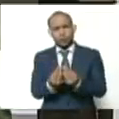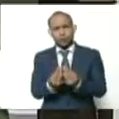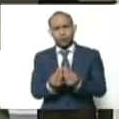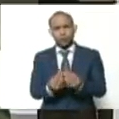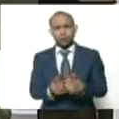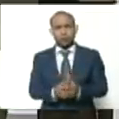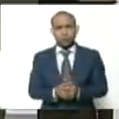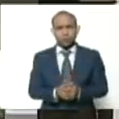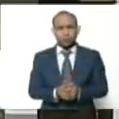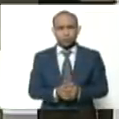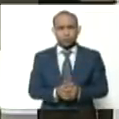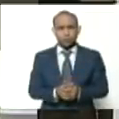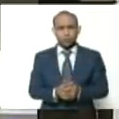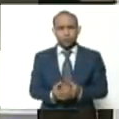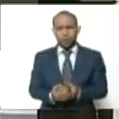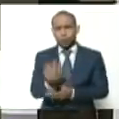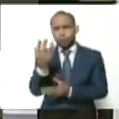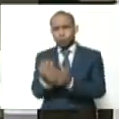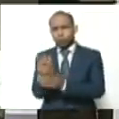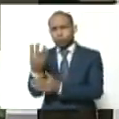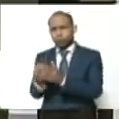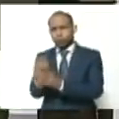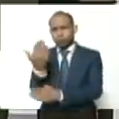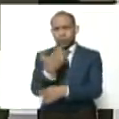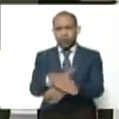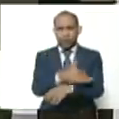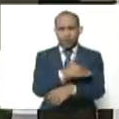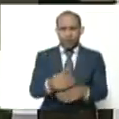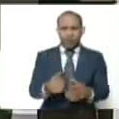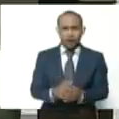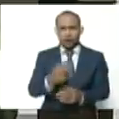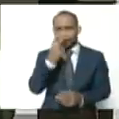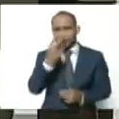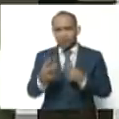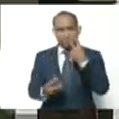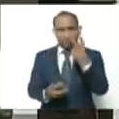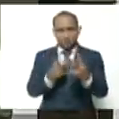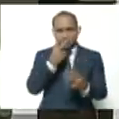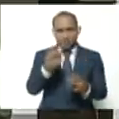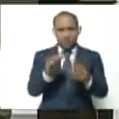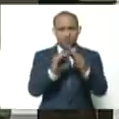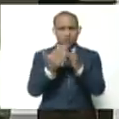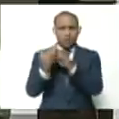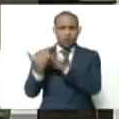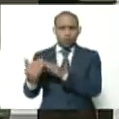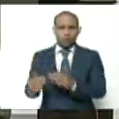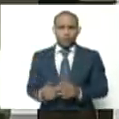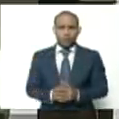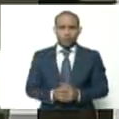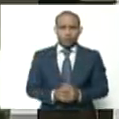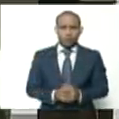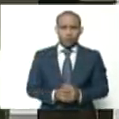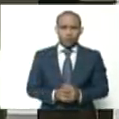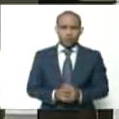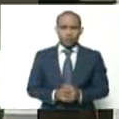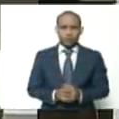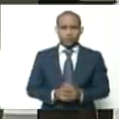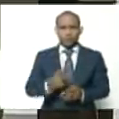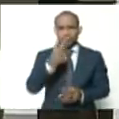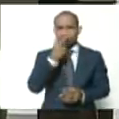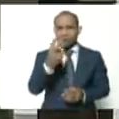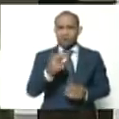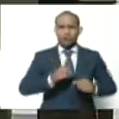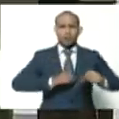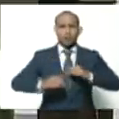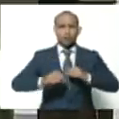ido reactivando, las visitas a las comunidades, las visitas del